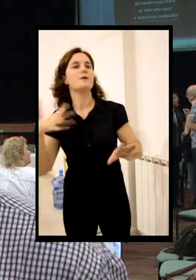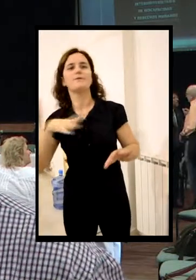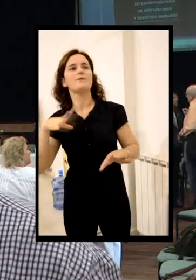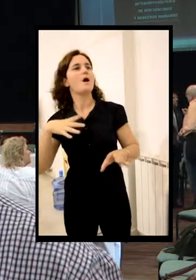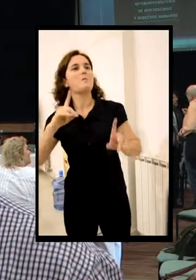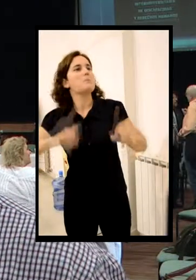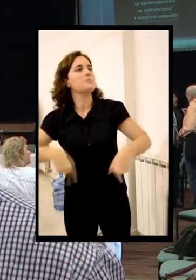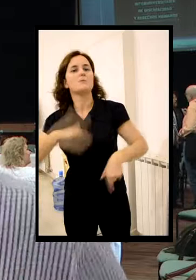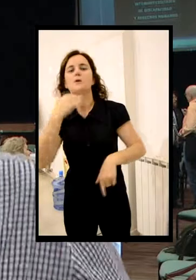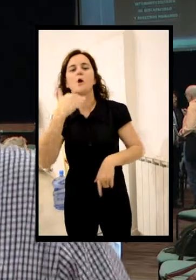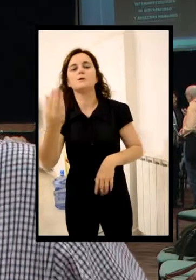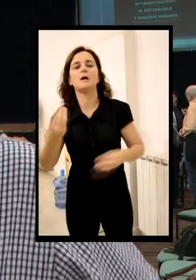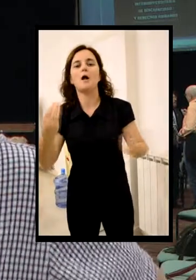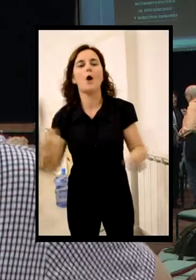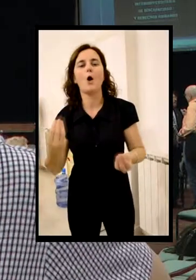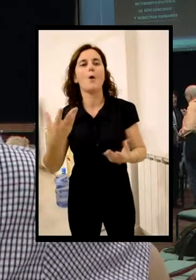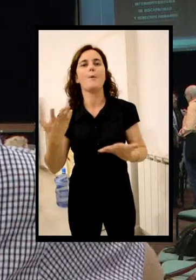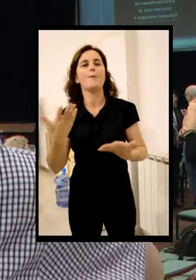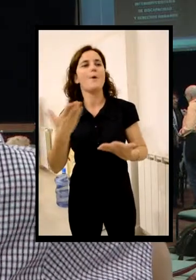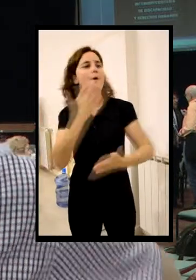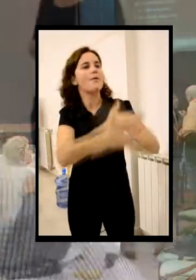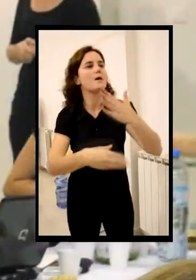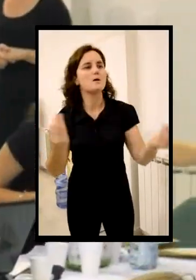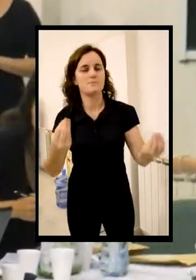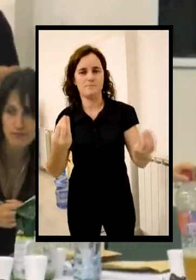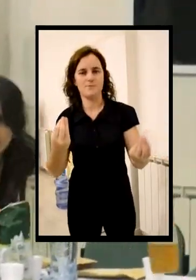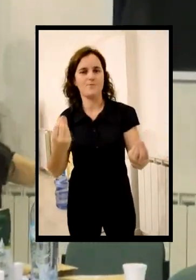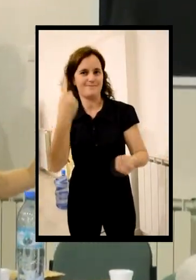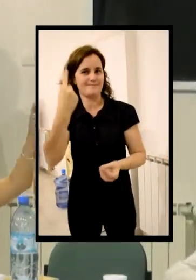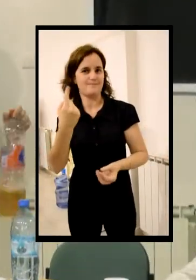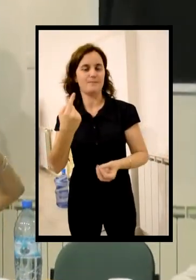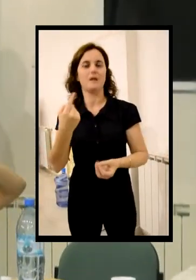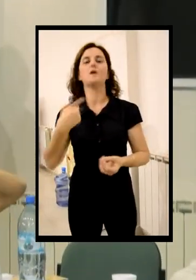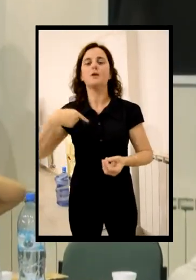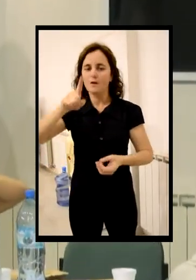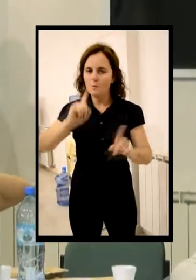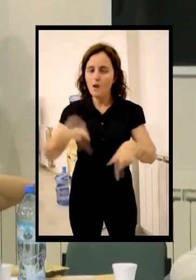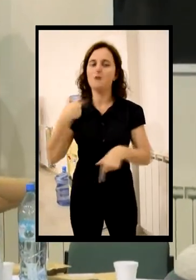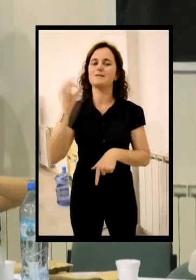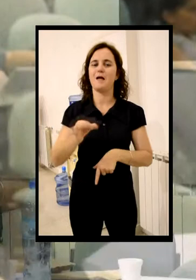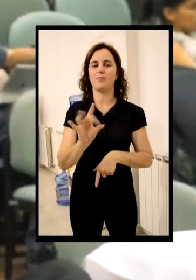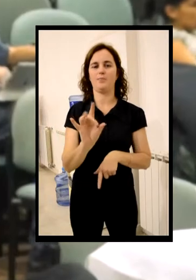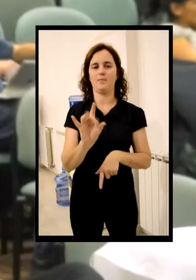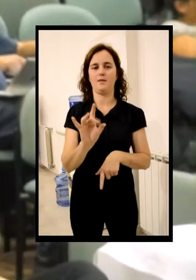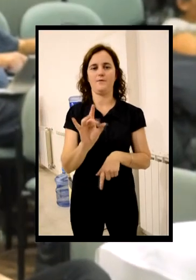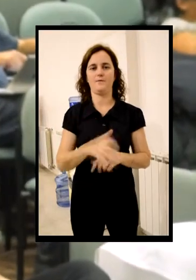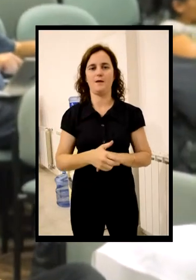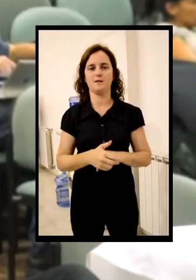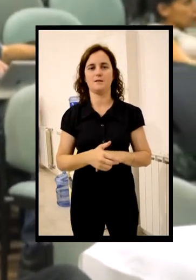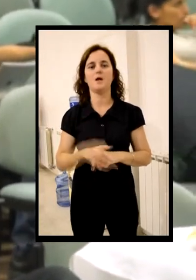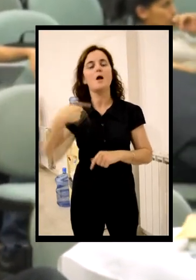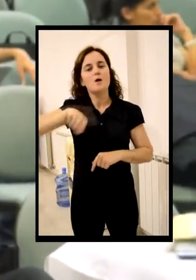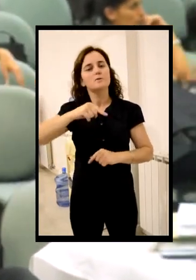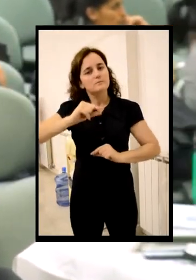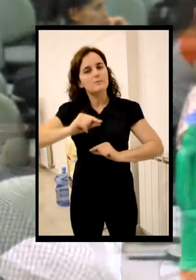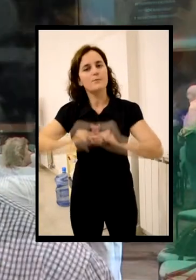preparados para atender la situación de discapacidad pero bueno este sabemos que esto es difícil estamos entrando